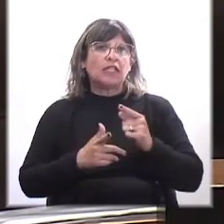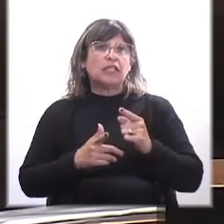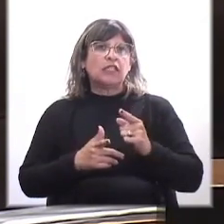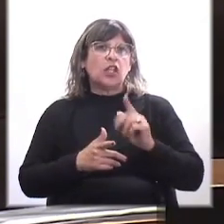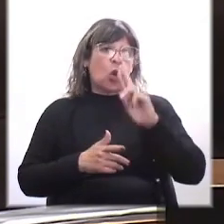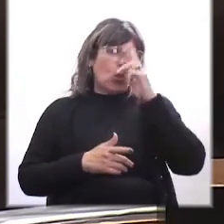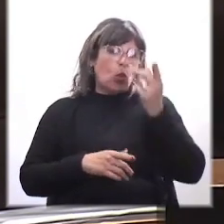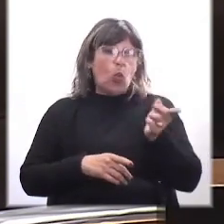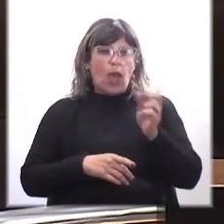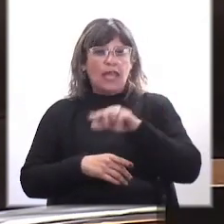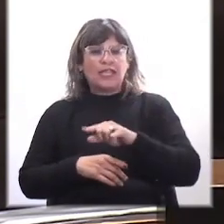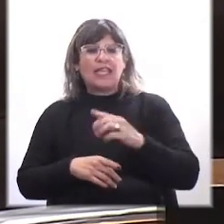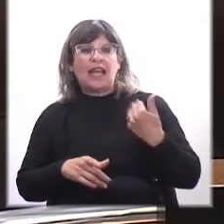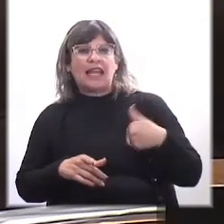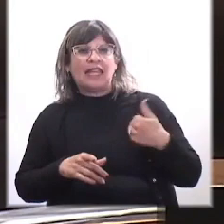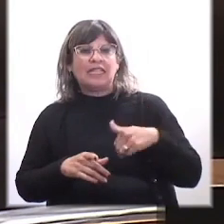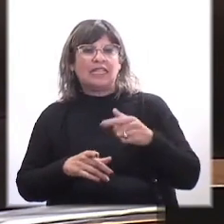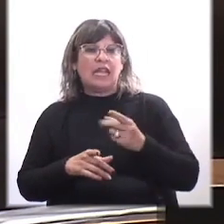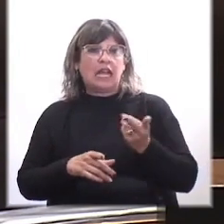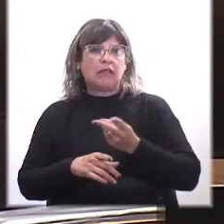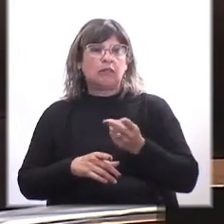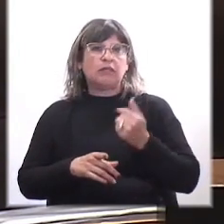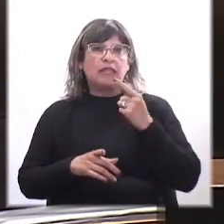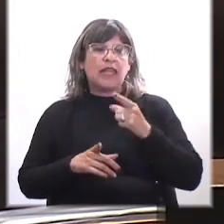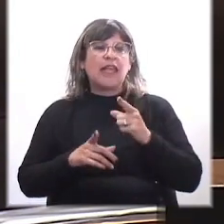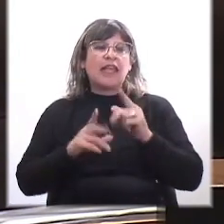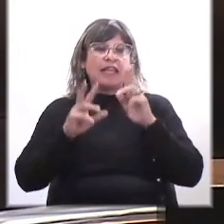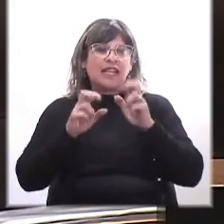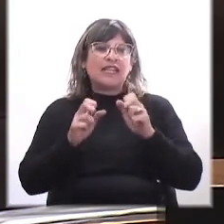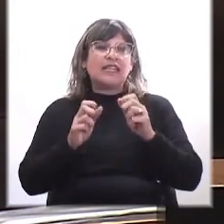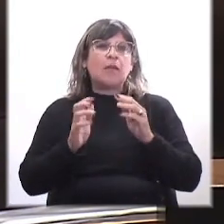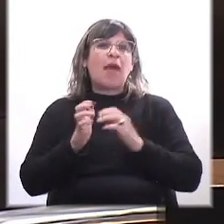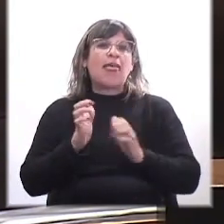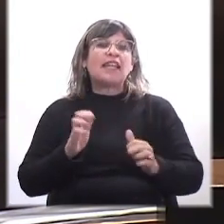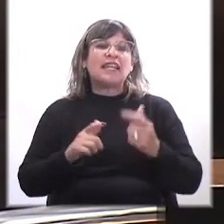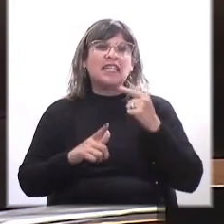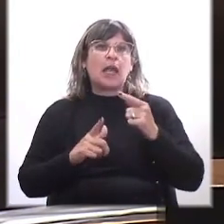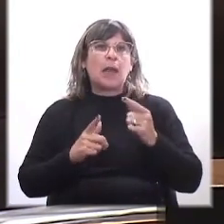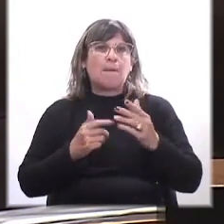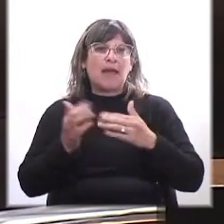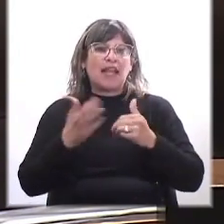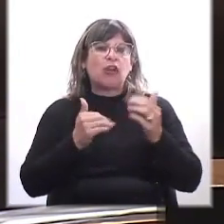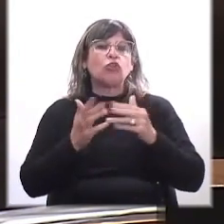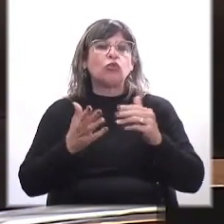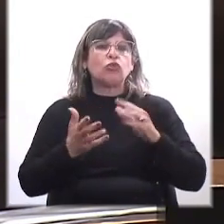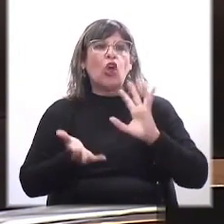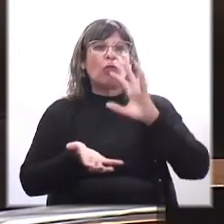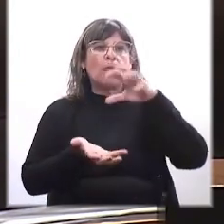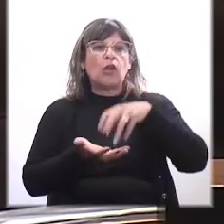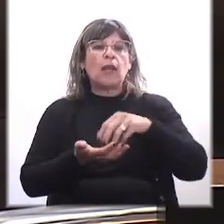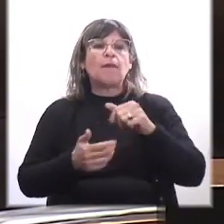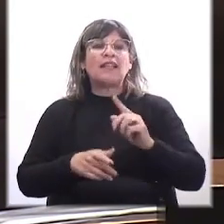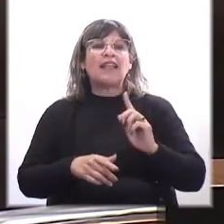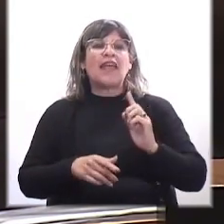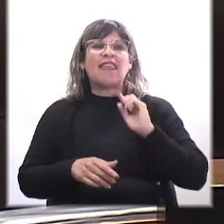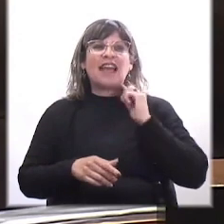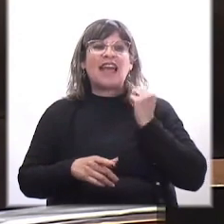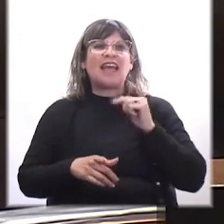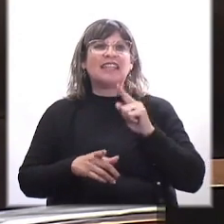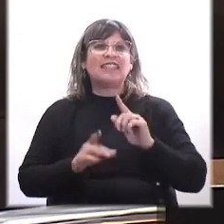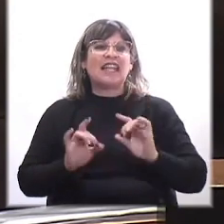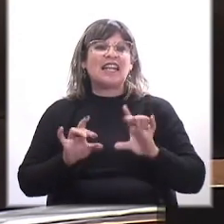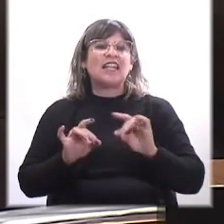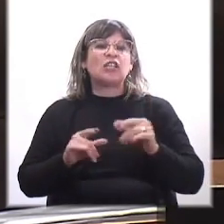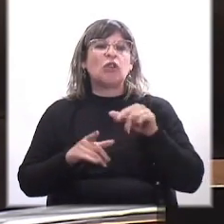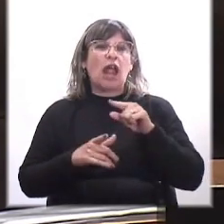Uruguay y Argentina en materia energética para la construcción de una planta regasificadora de gas